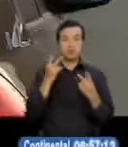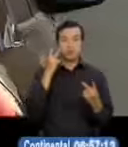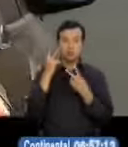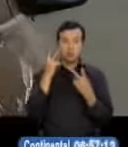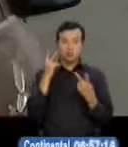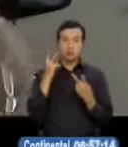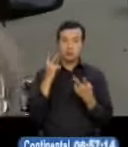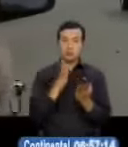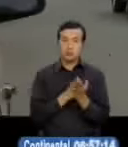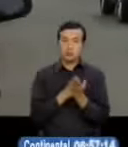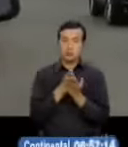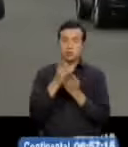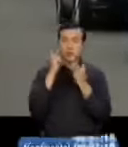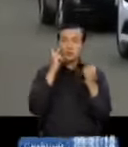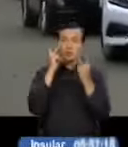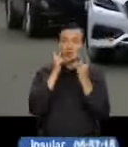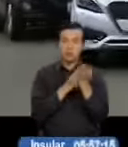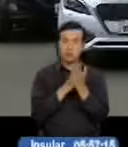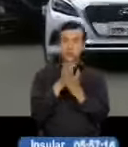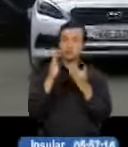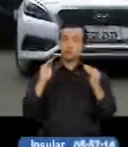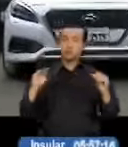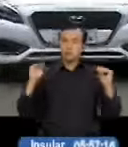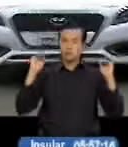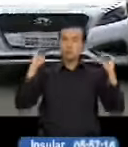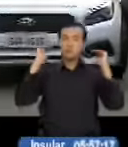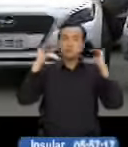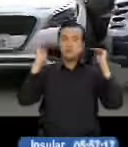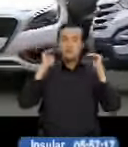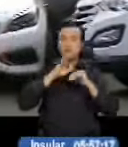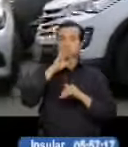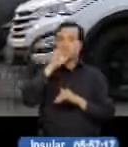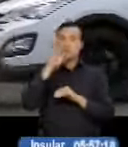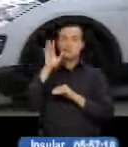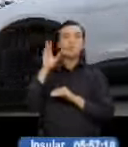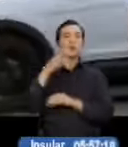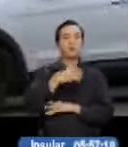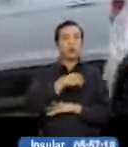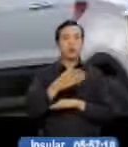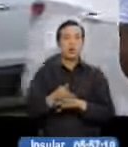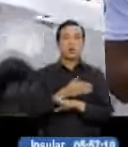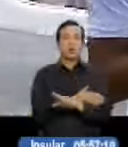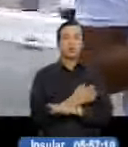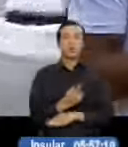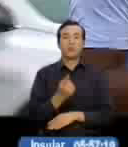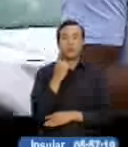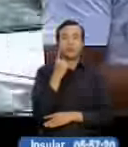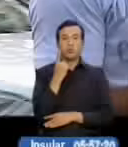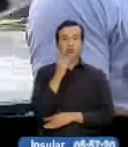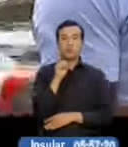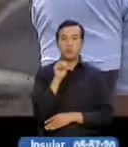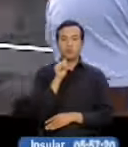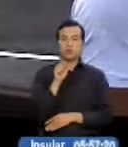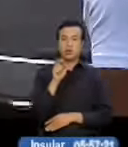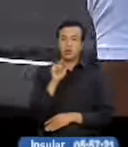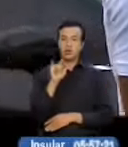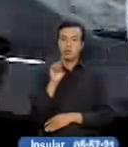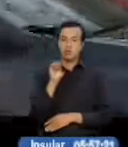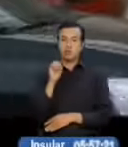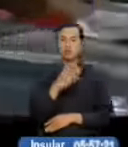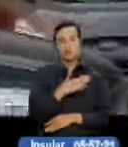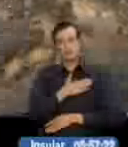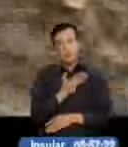que vamos en una proyección con jerarquía, consiguiendo en Barcelona. Meses atrás teníamos a uno, que era Máximo, que desgraciadamente hoy no está,